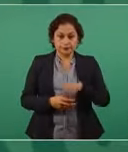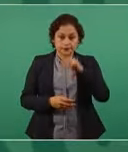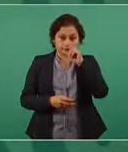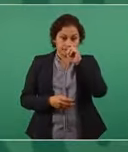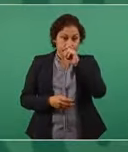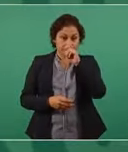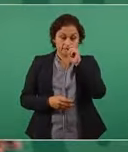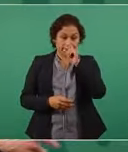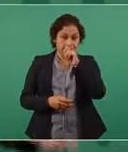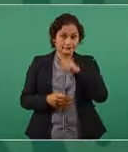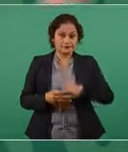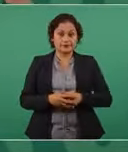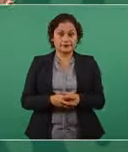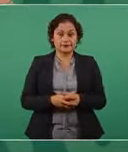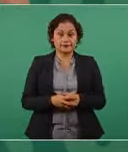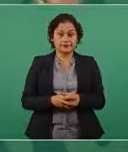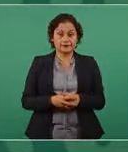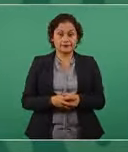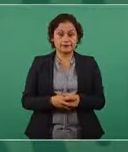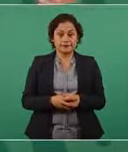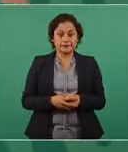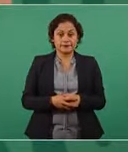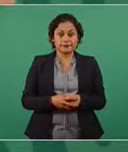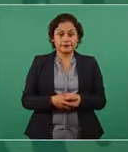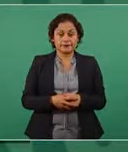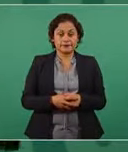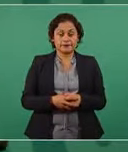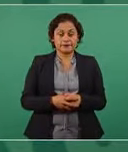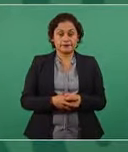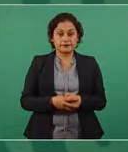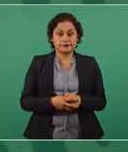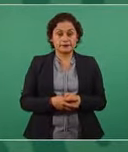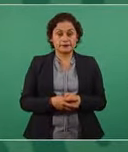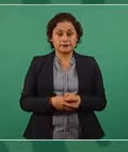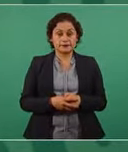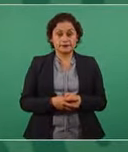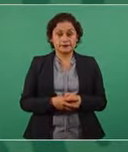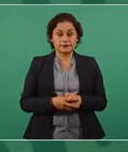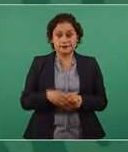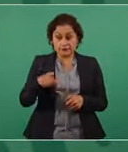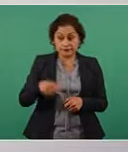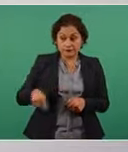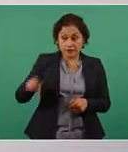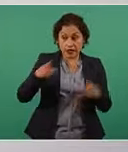que no se dejen